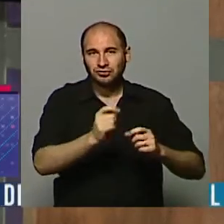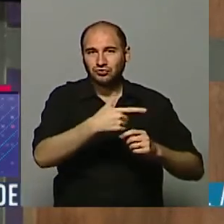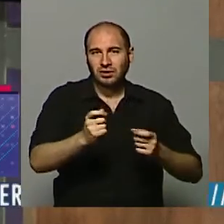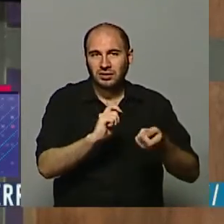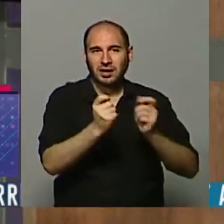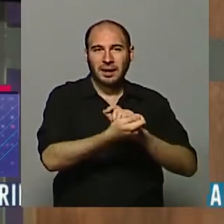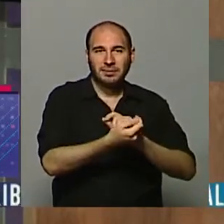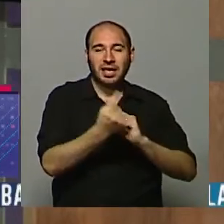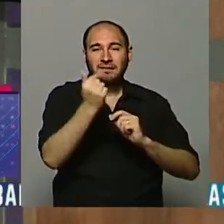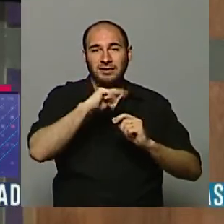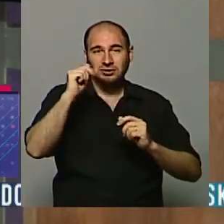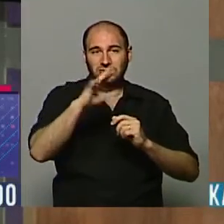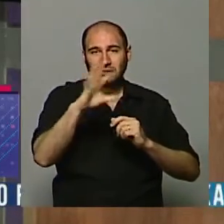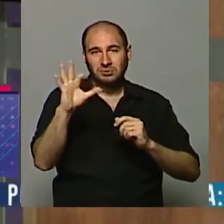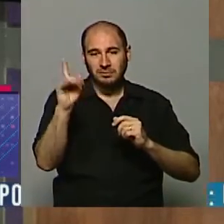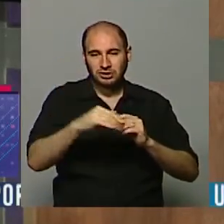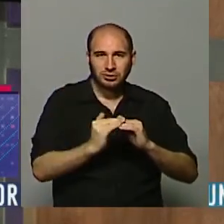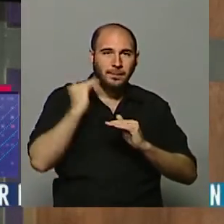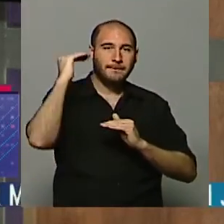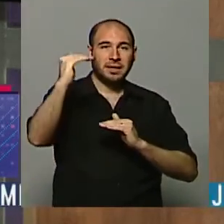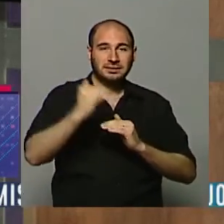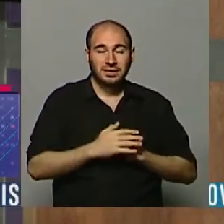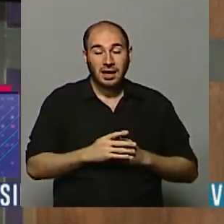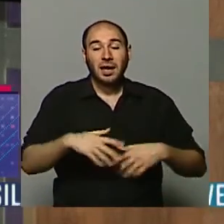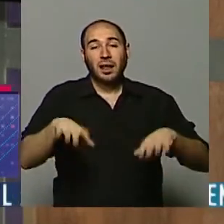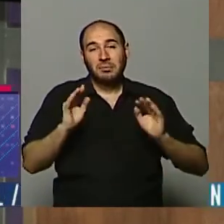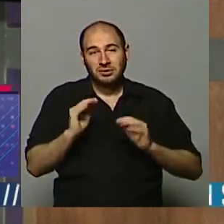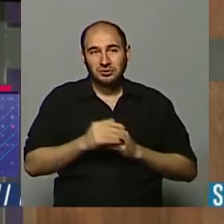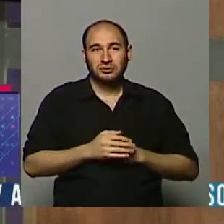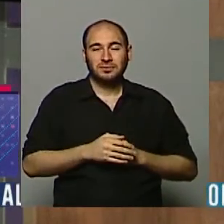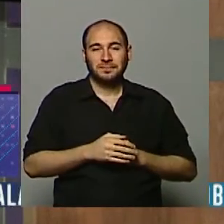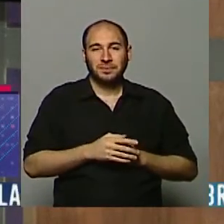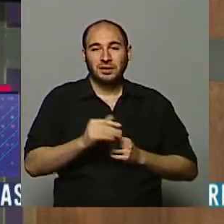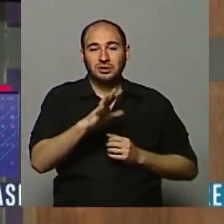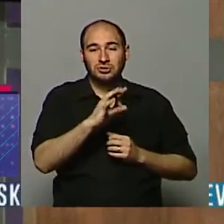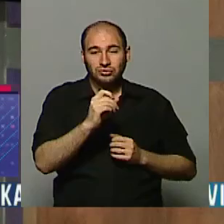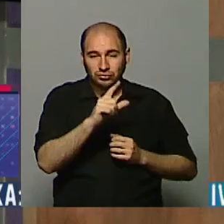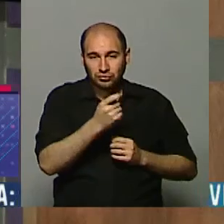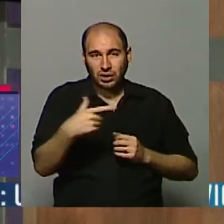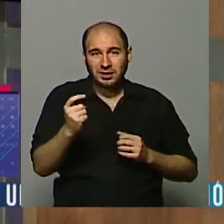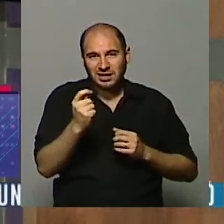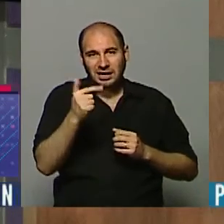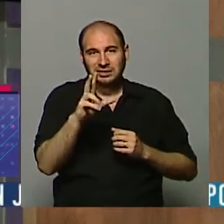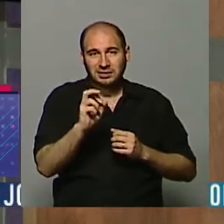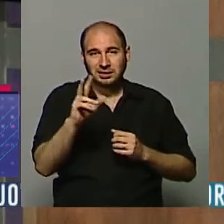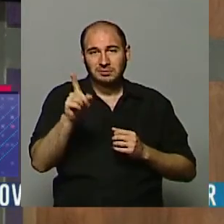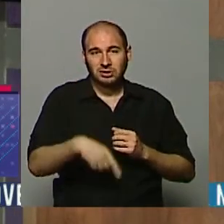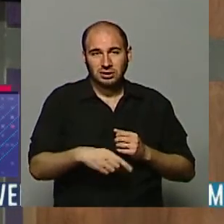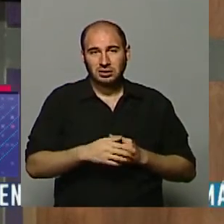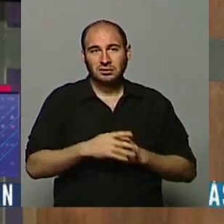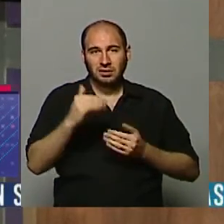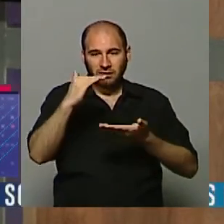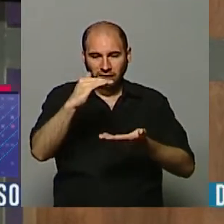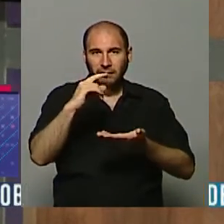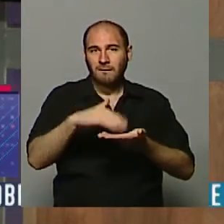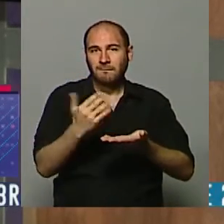salarial. Claro. La inflación supera el 50% y en el mejor de los casos los salarios llegan casi al 30%, es decir, tienen una caída